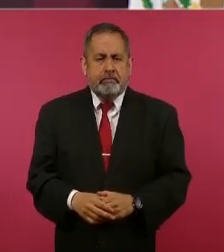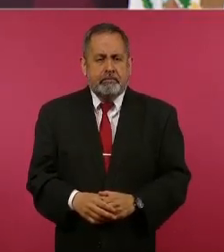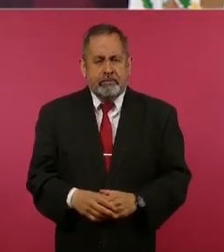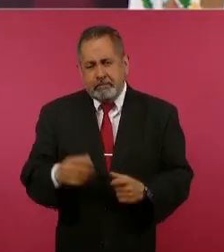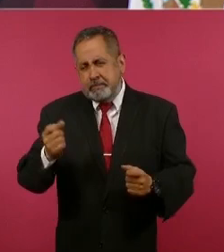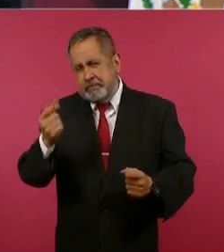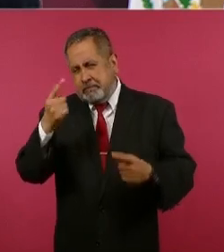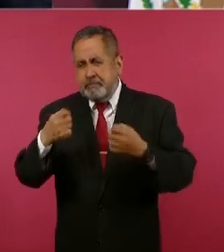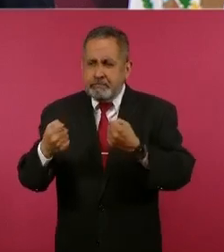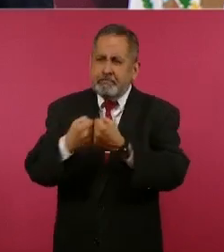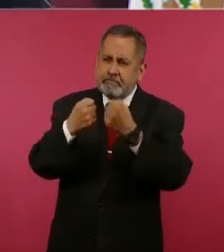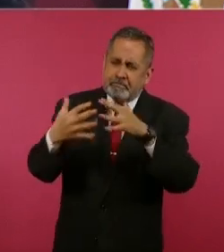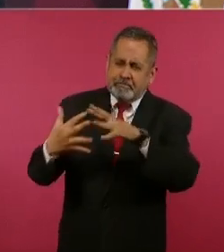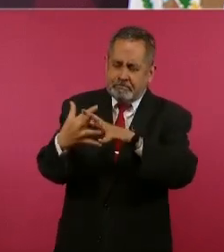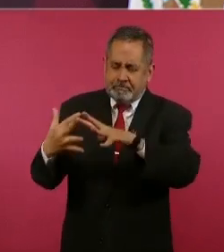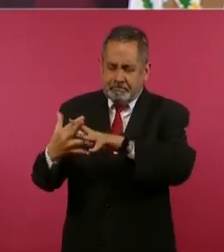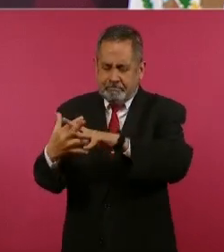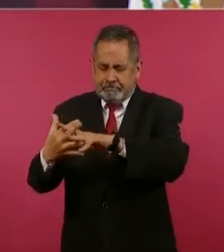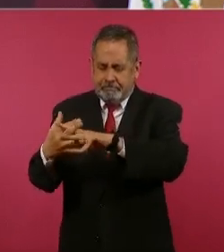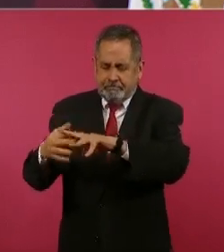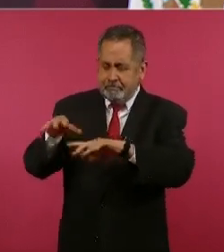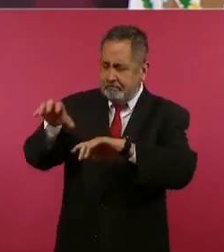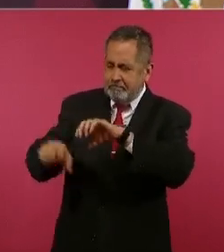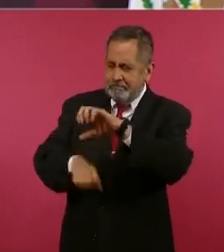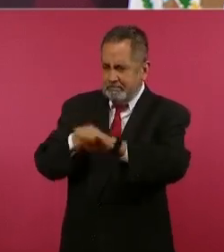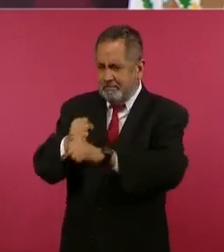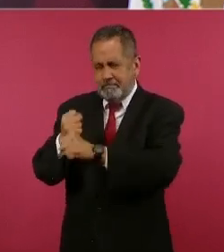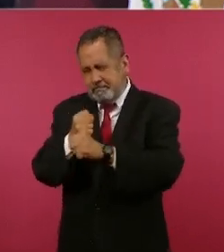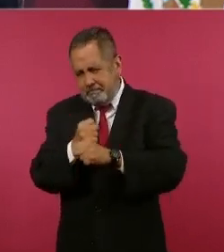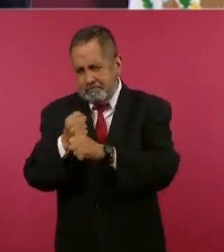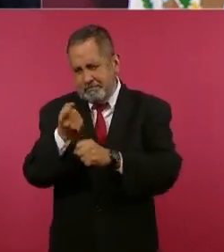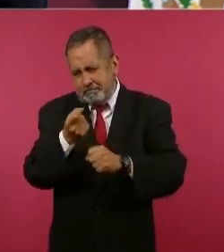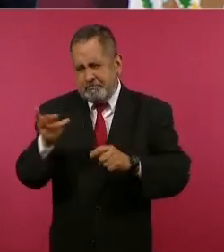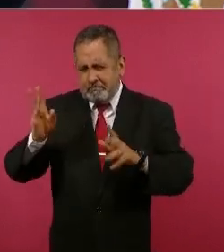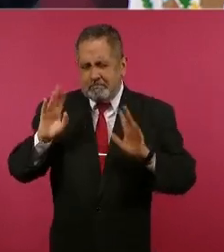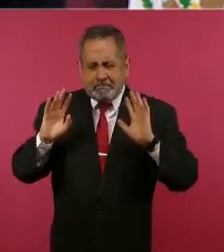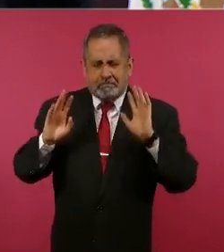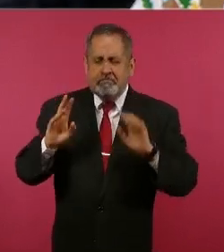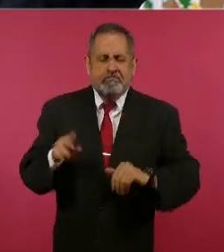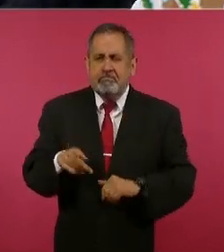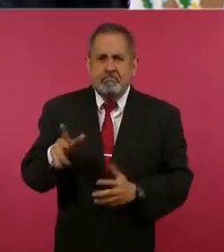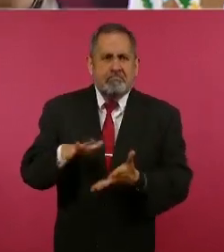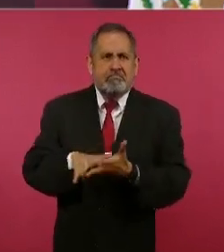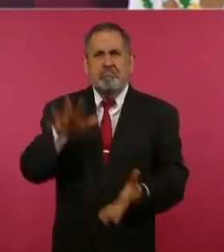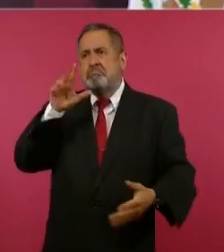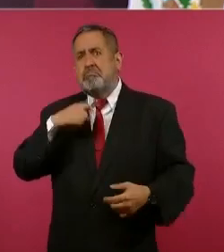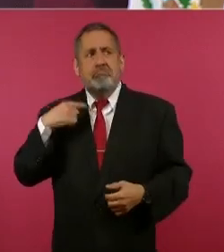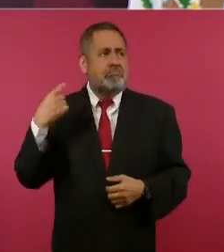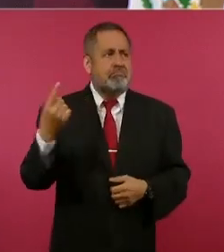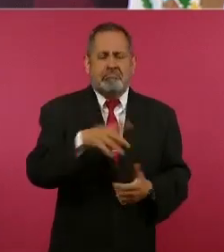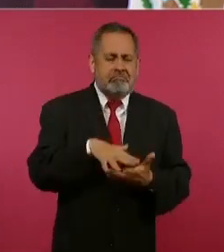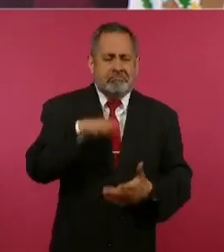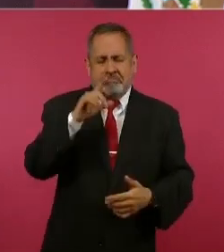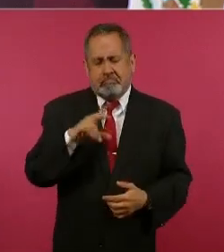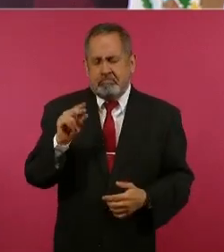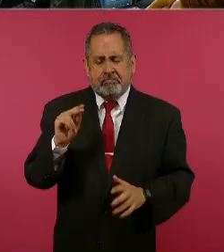en los enfrentamientos se habla de esclavos, en los murales y todo, pero por lo general,